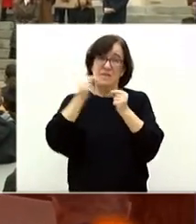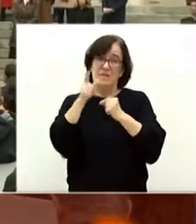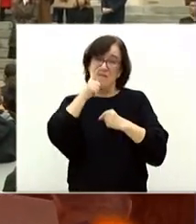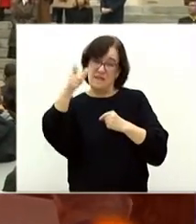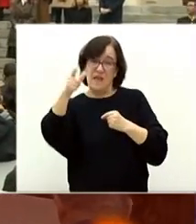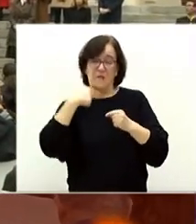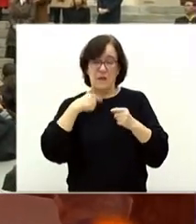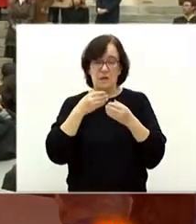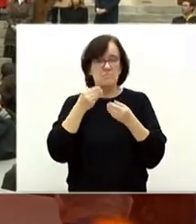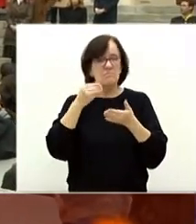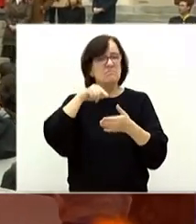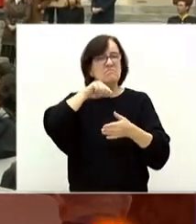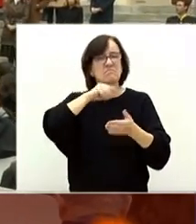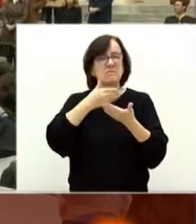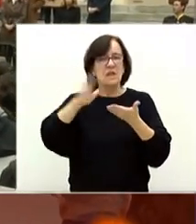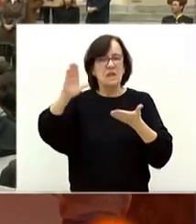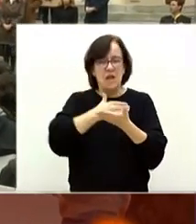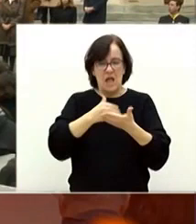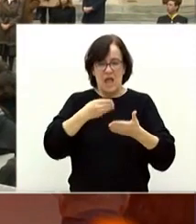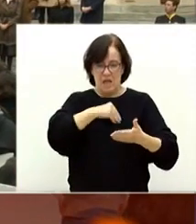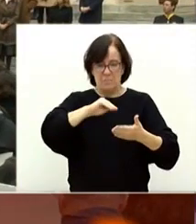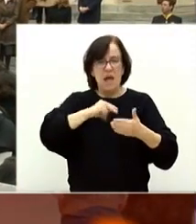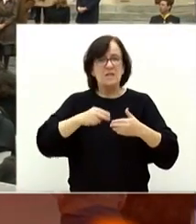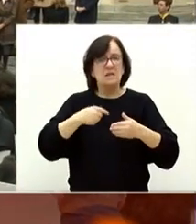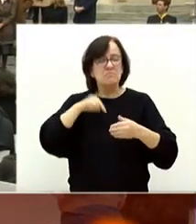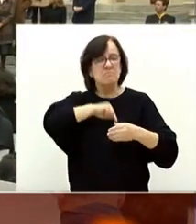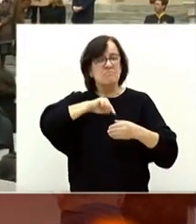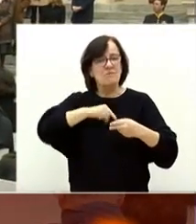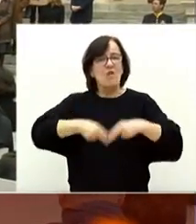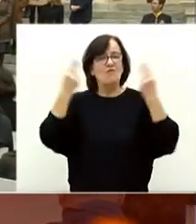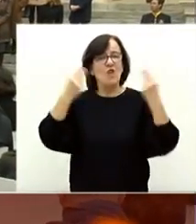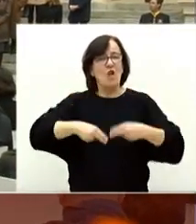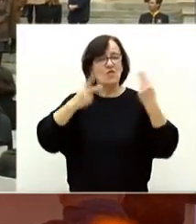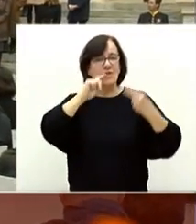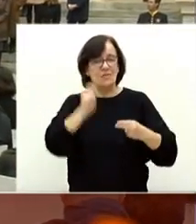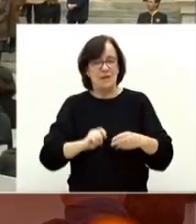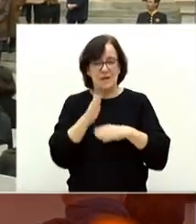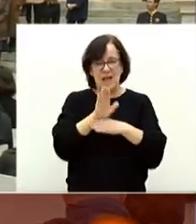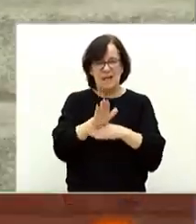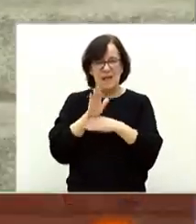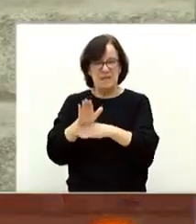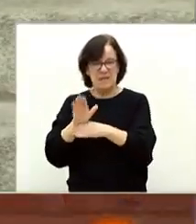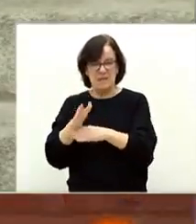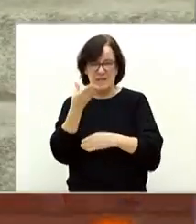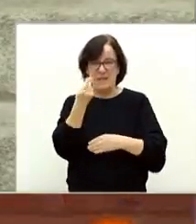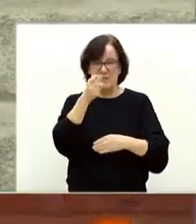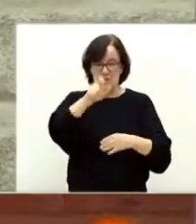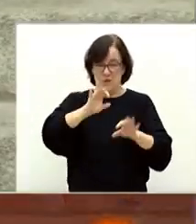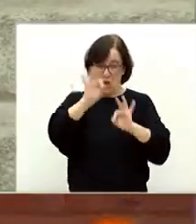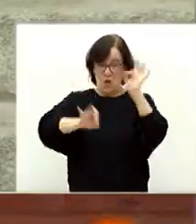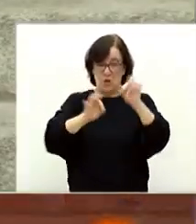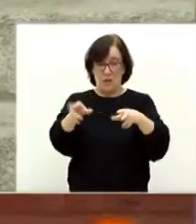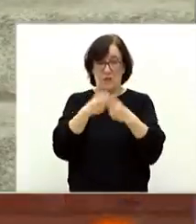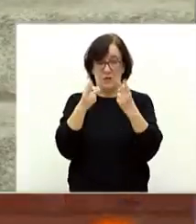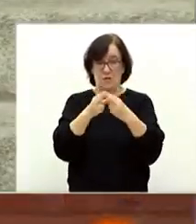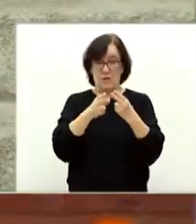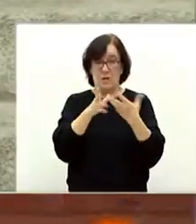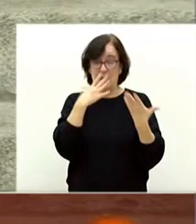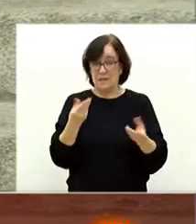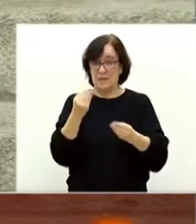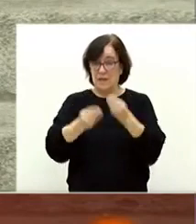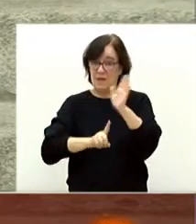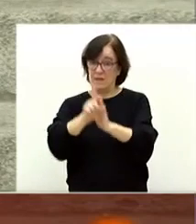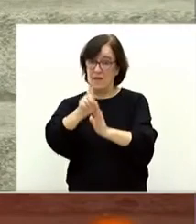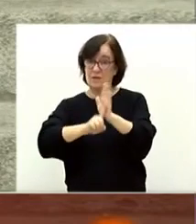España se ha sentido frontera con Ucrania. Representantes de muchas de las organizaciones sociales que